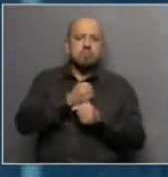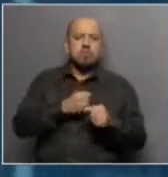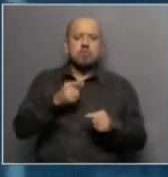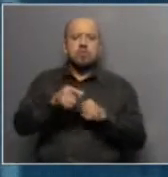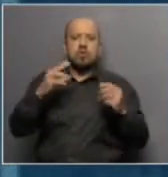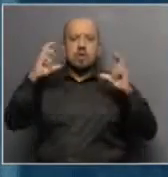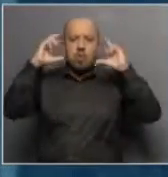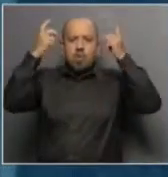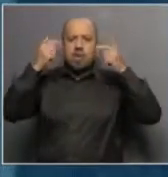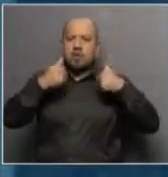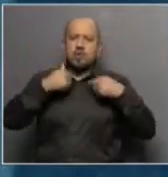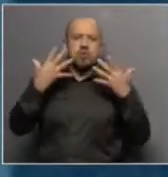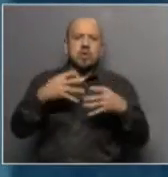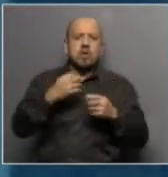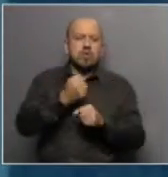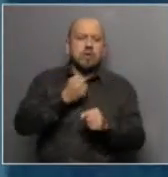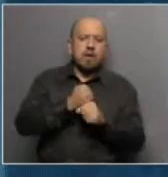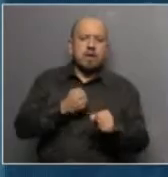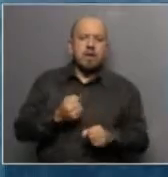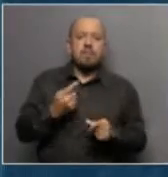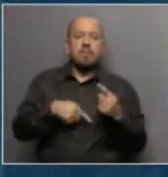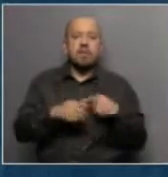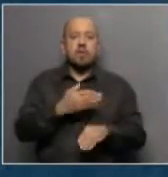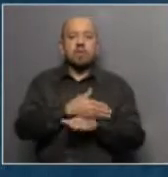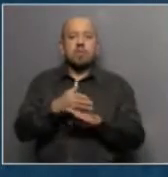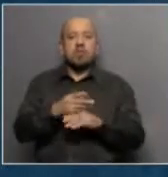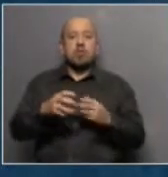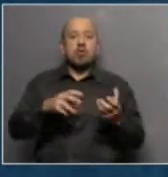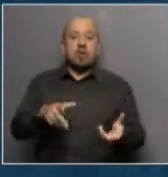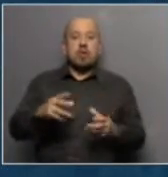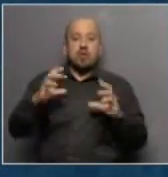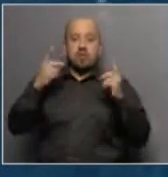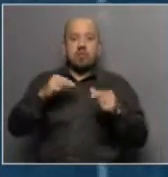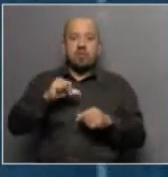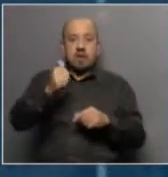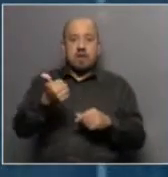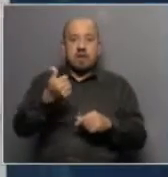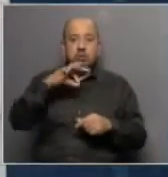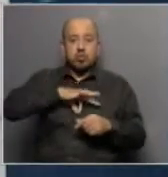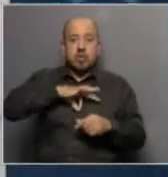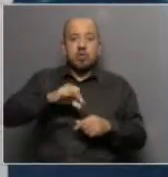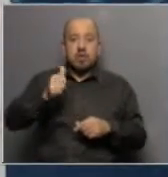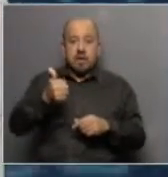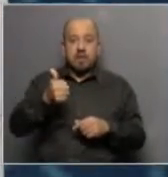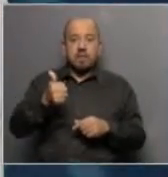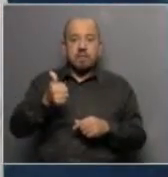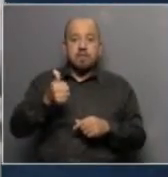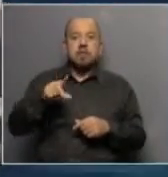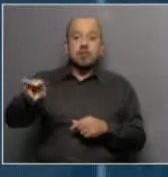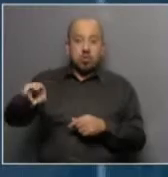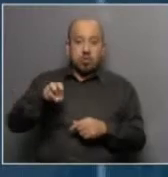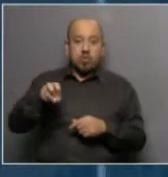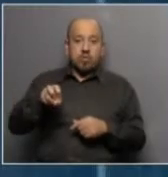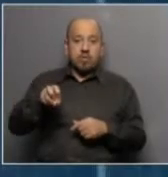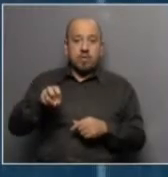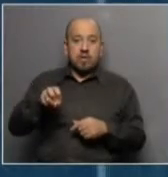huelga porque yo quiero trabajar. Pero después, cuando el conflicto gana un aumento salarial, lo cobra. No dejan la